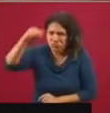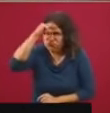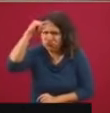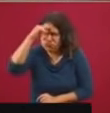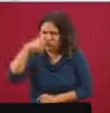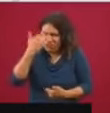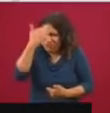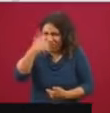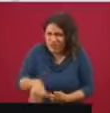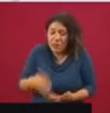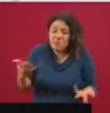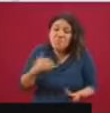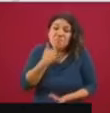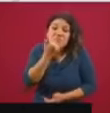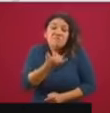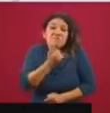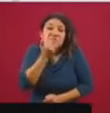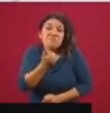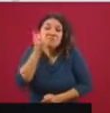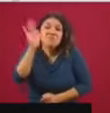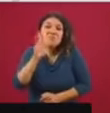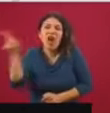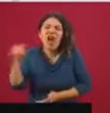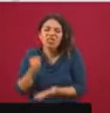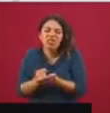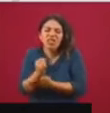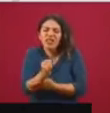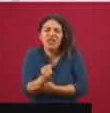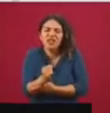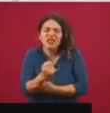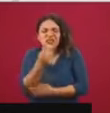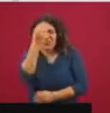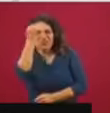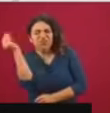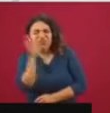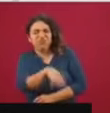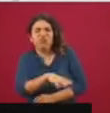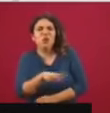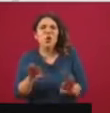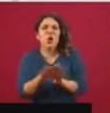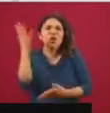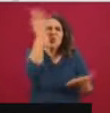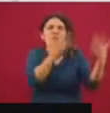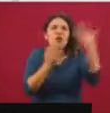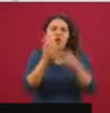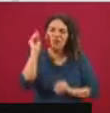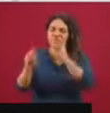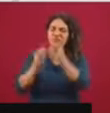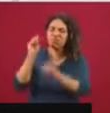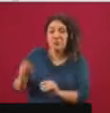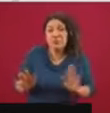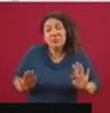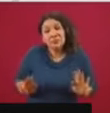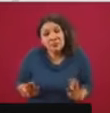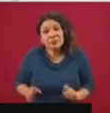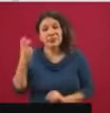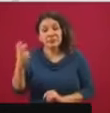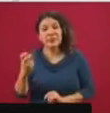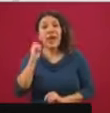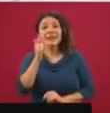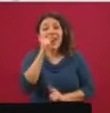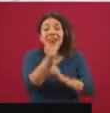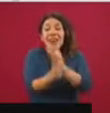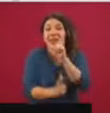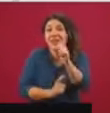intelectual y sospecho que entonces es por decisión que se busca confundir el mensaje que sea lenta